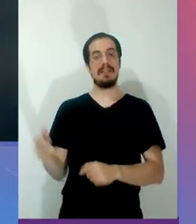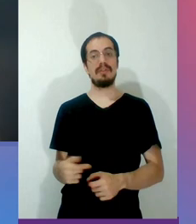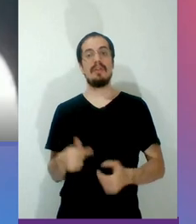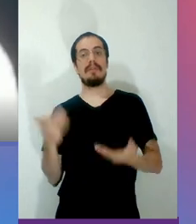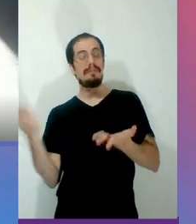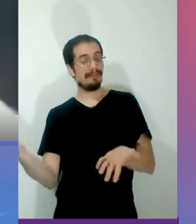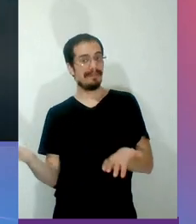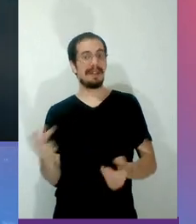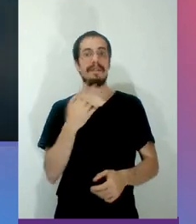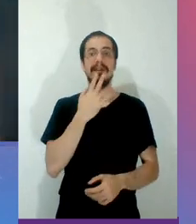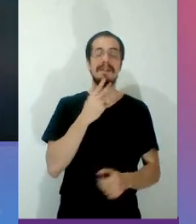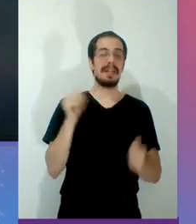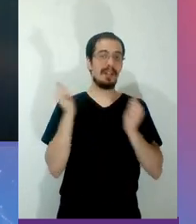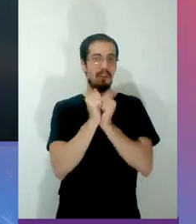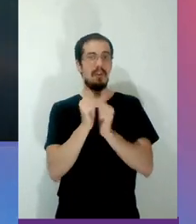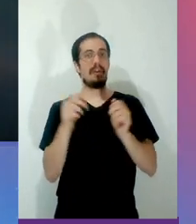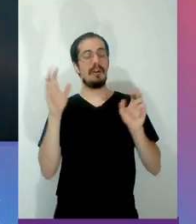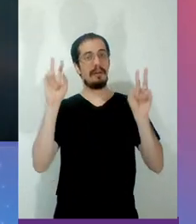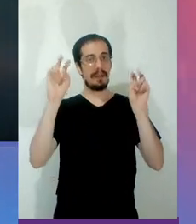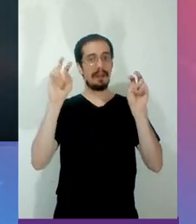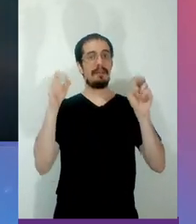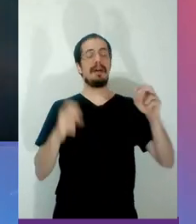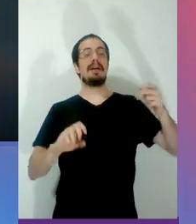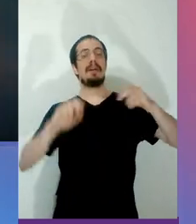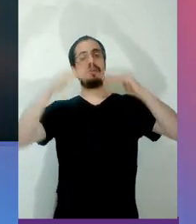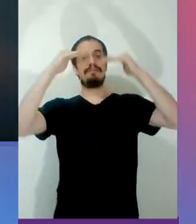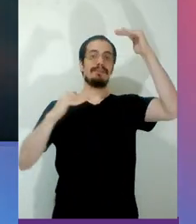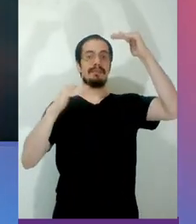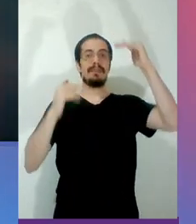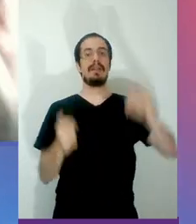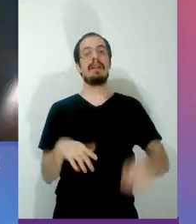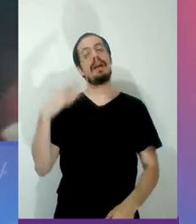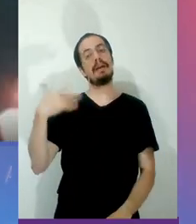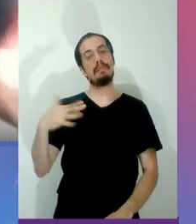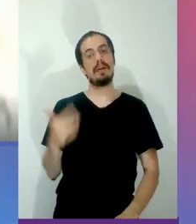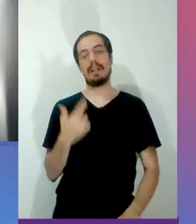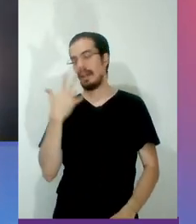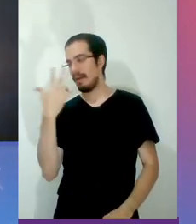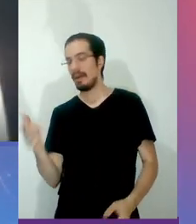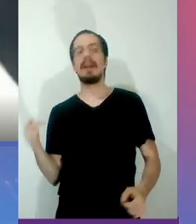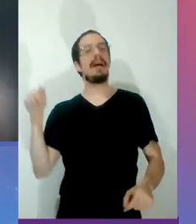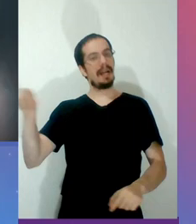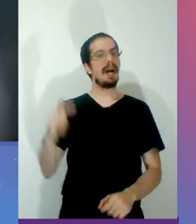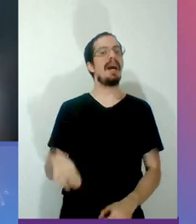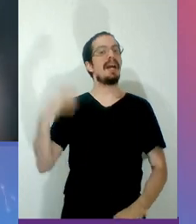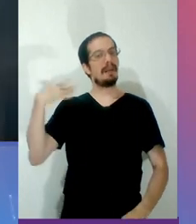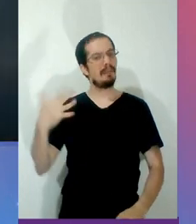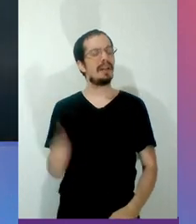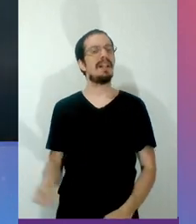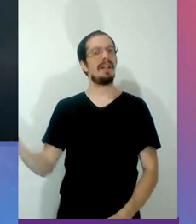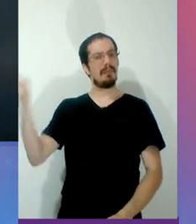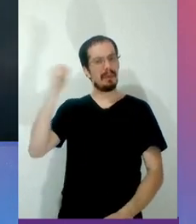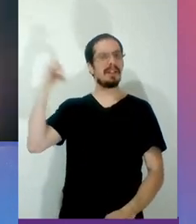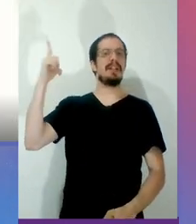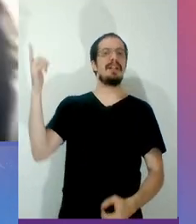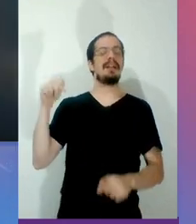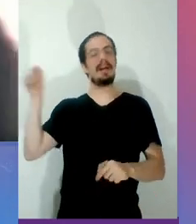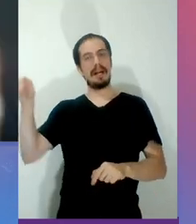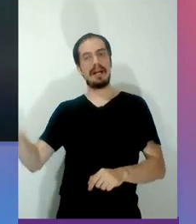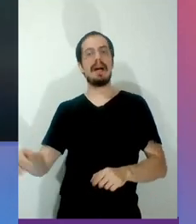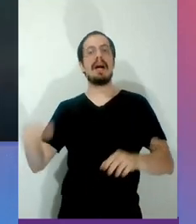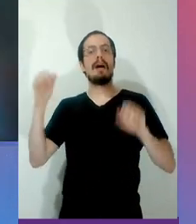que sigamos perpetuando hoy día. Yo creo que tenemos que creernos el cuento, que tenemos posibilidades de hacer cosas, que no